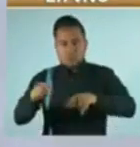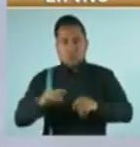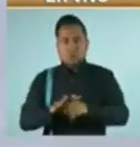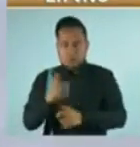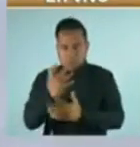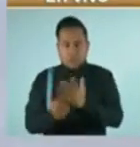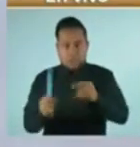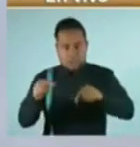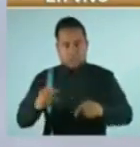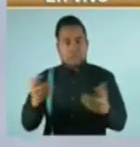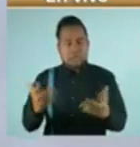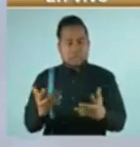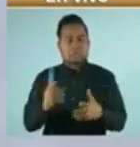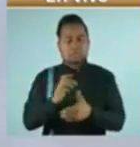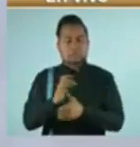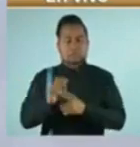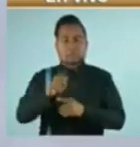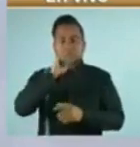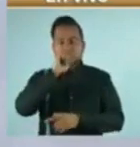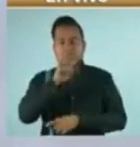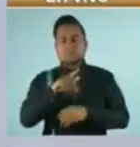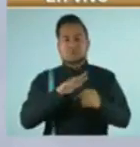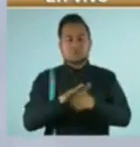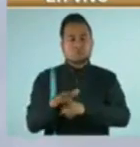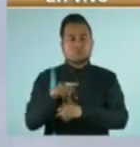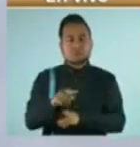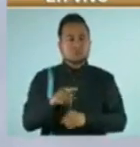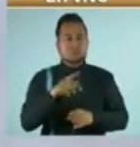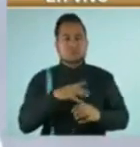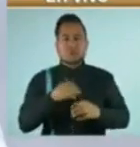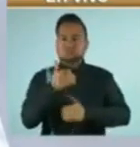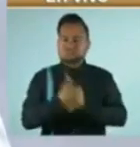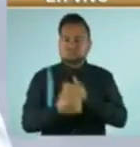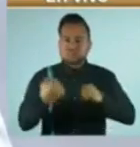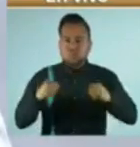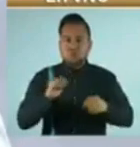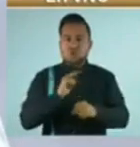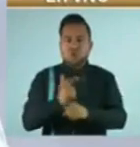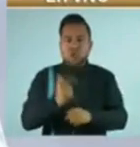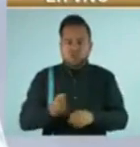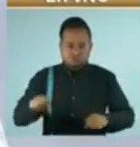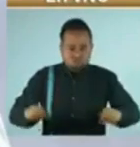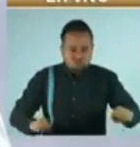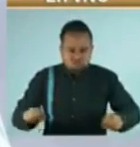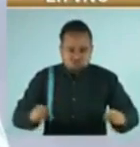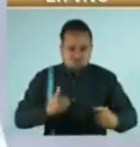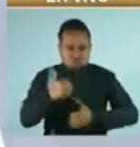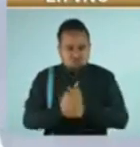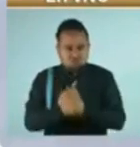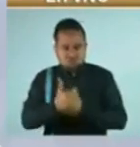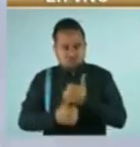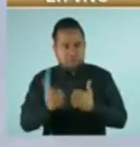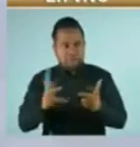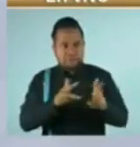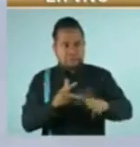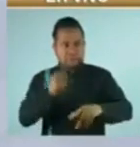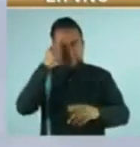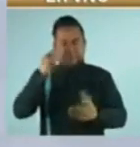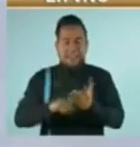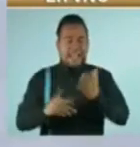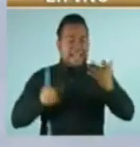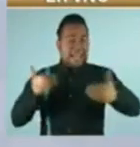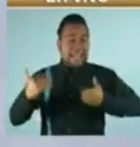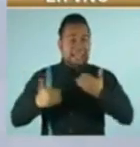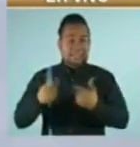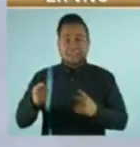ahí. Entonces también tenemos una carrera también de mototaxis, que va a estar muy, creo que muy animada también,